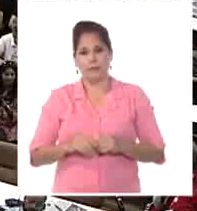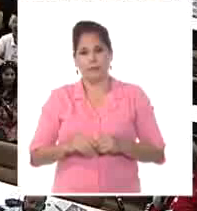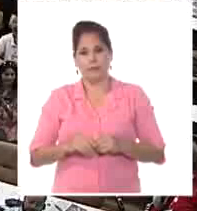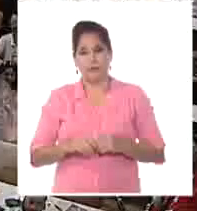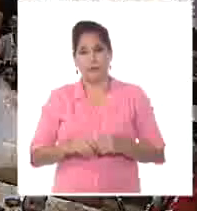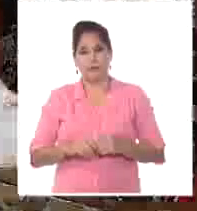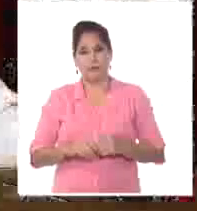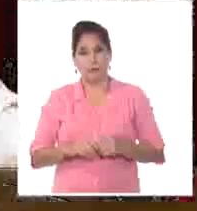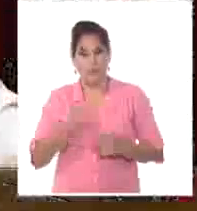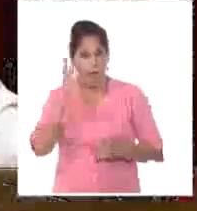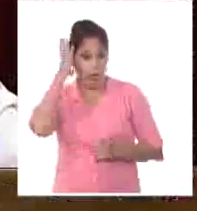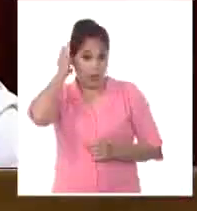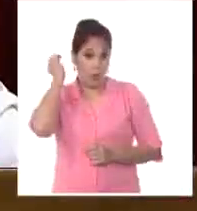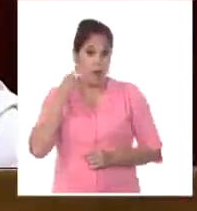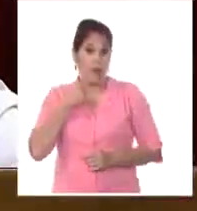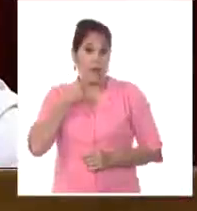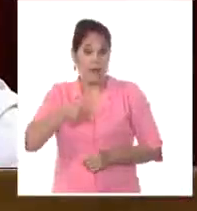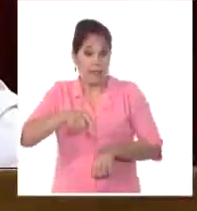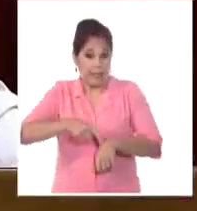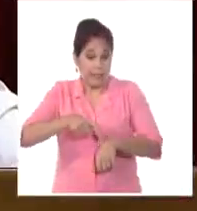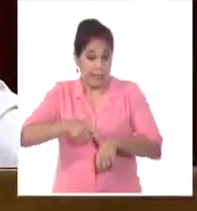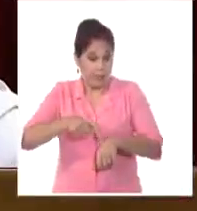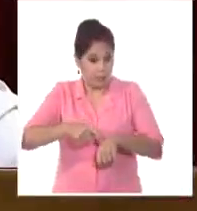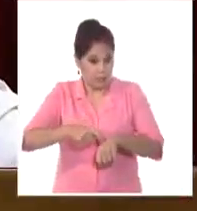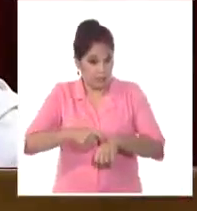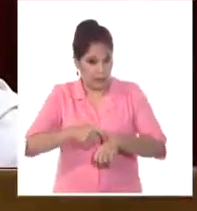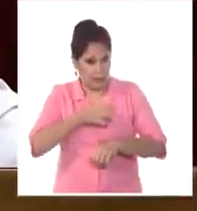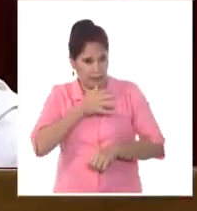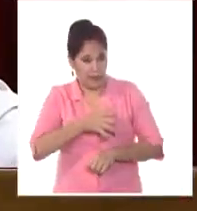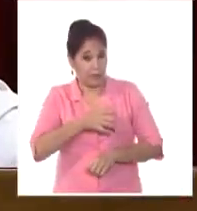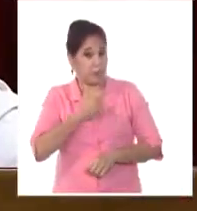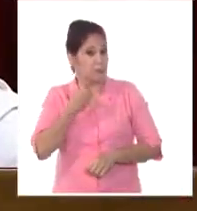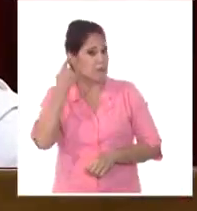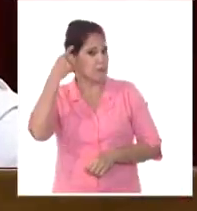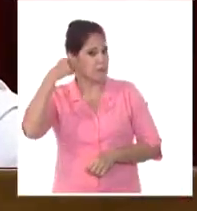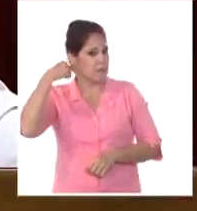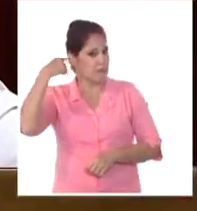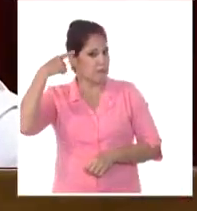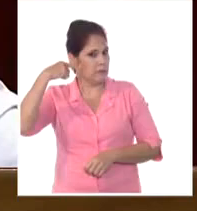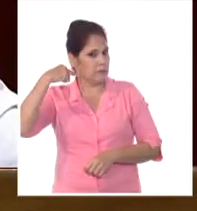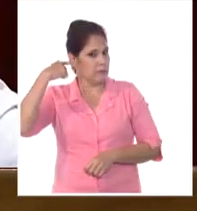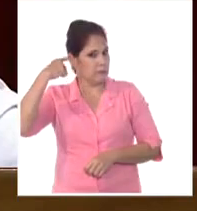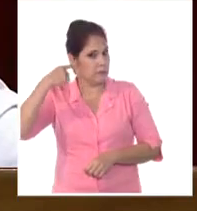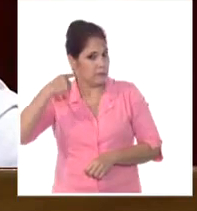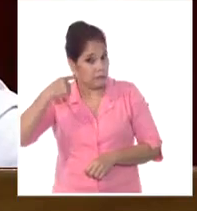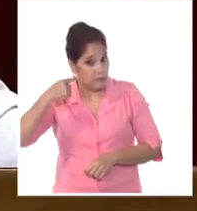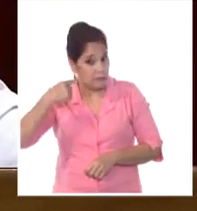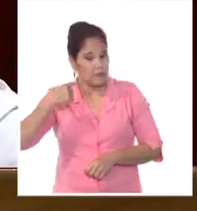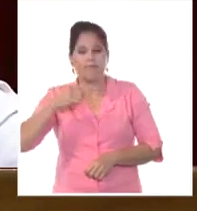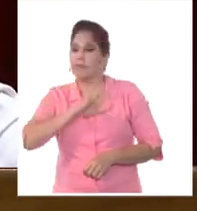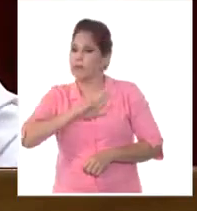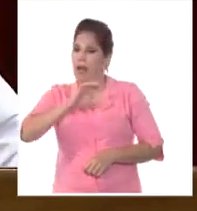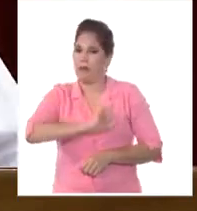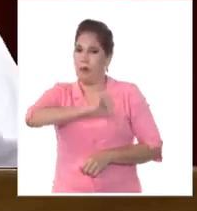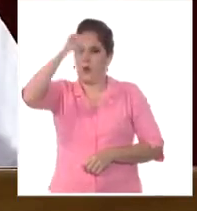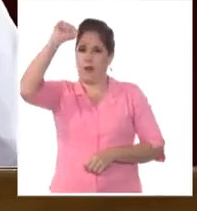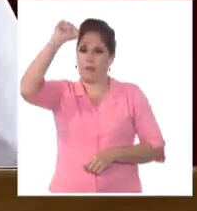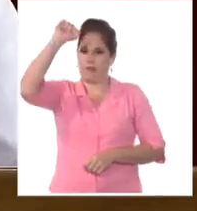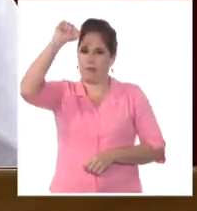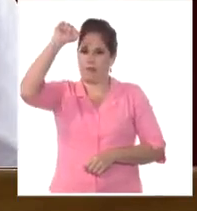según cuenta en ese momento él creyó que su hermano había enloquecido hasta que ganaron la